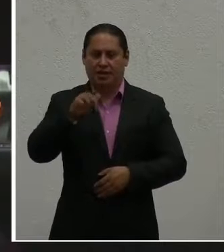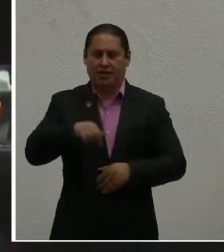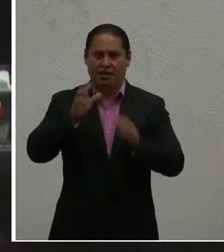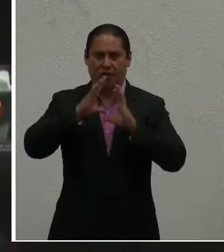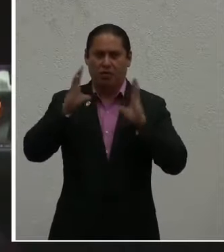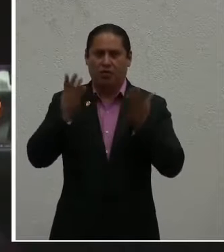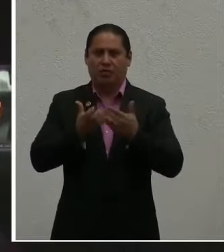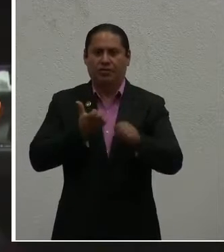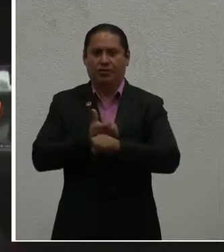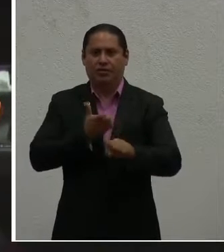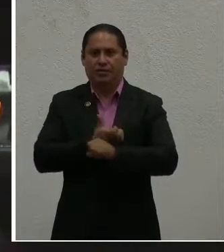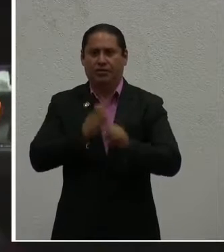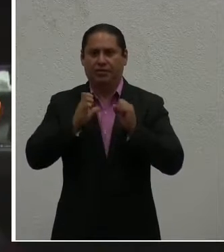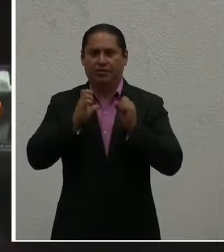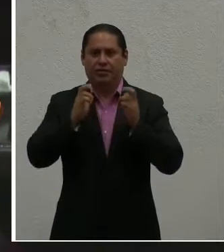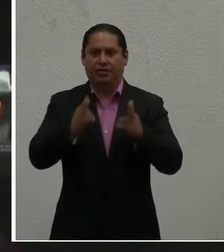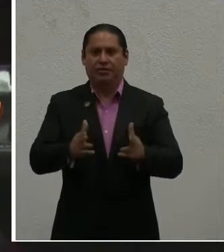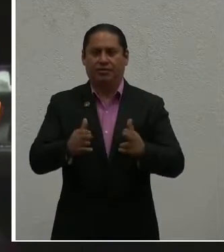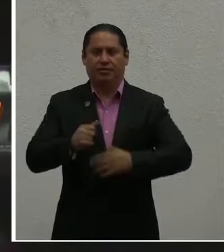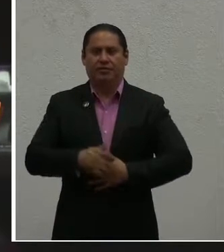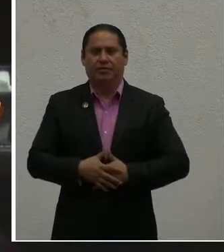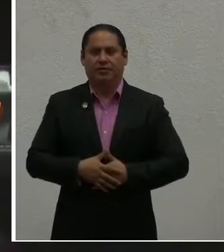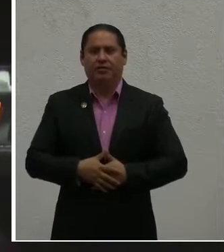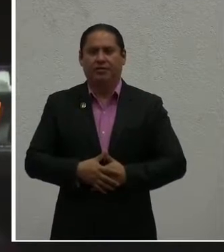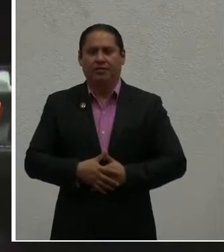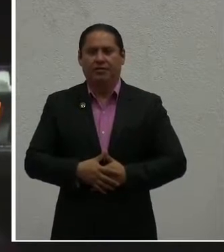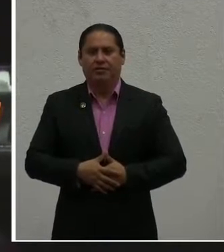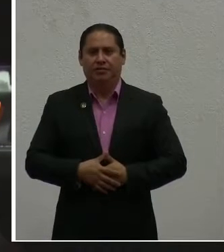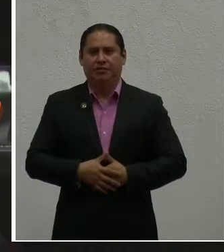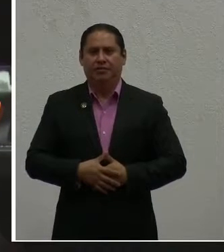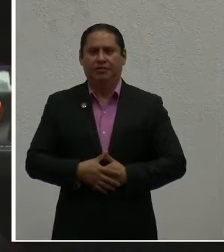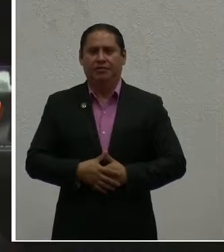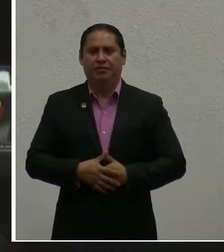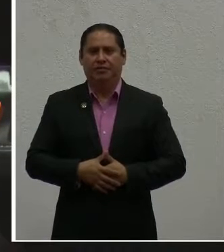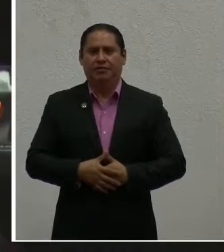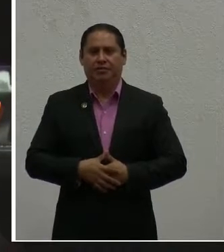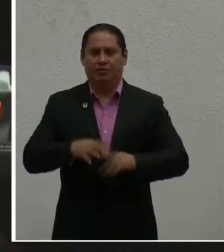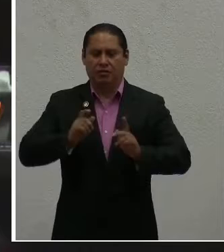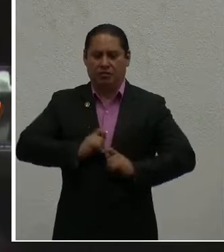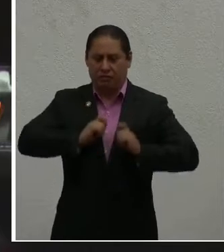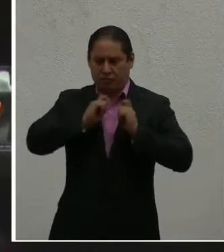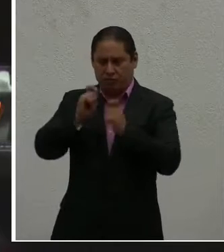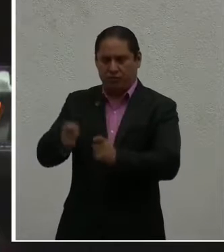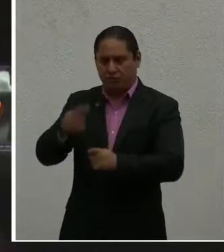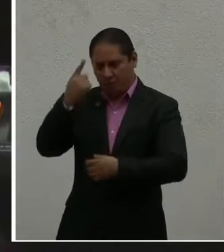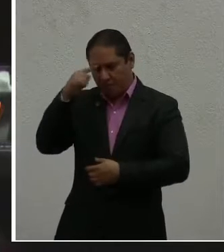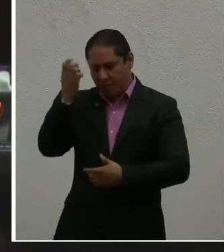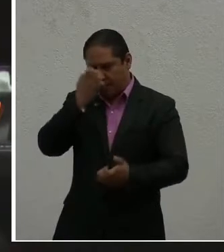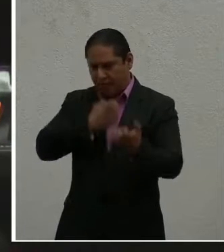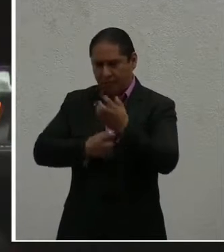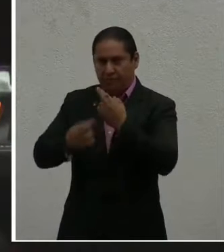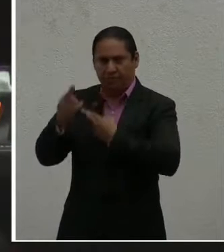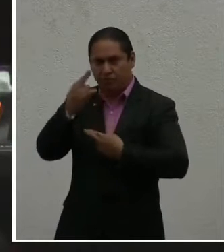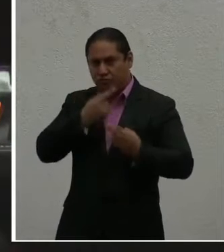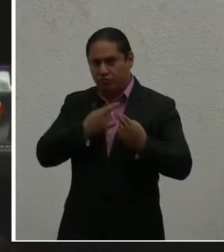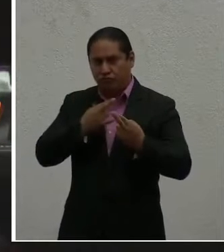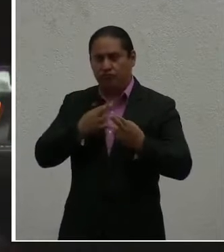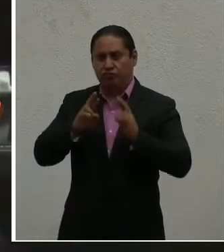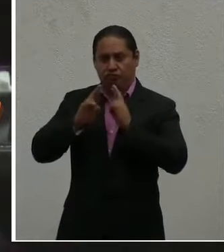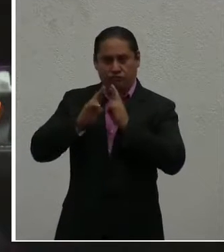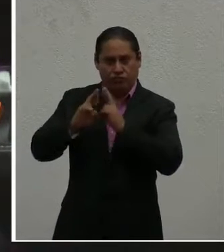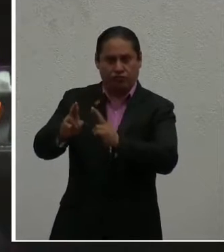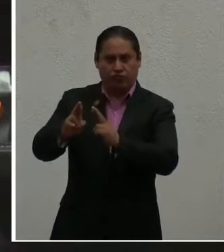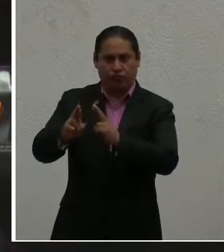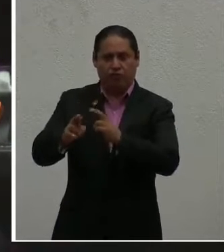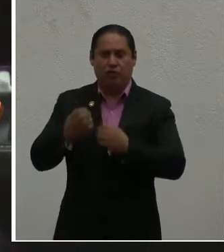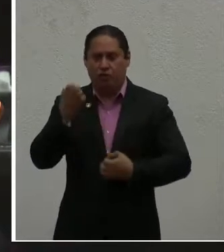Honorable Congreso del Estado de Chiapas le fue turnada para su estudio y dictamen la